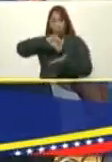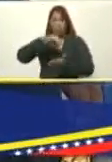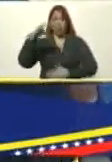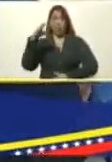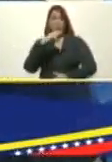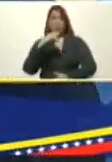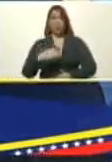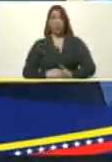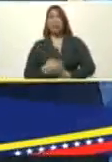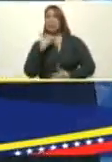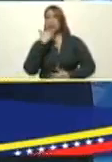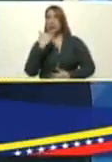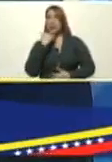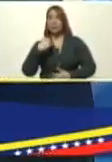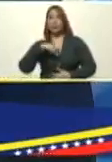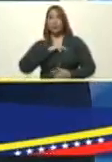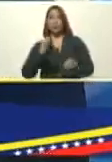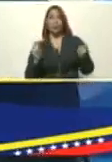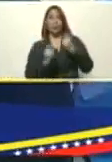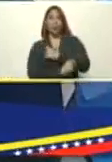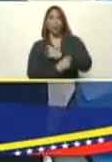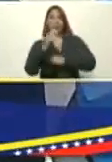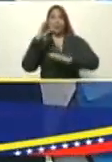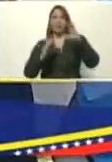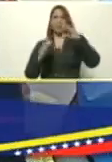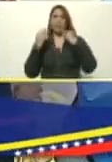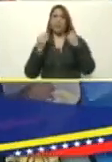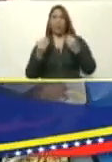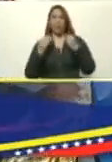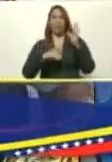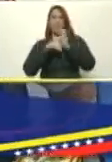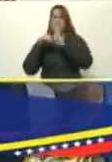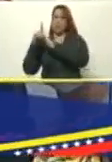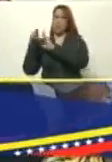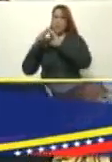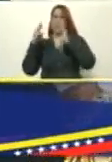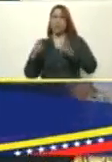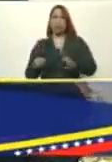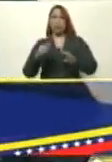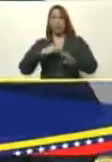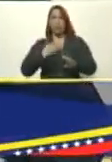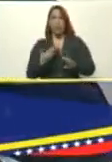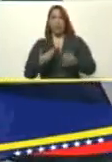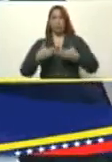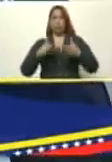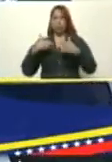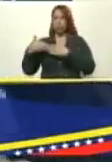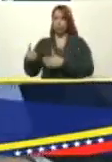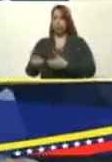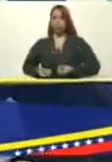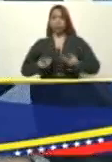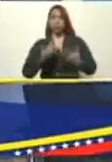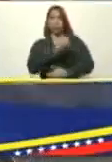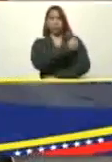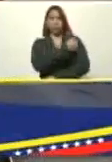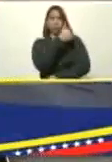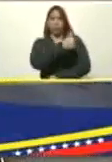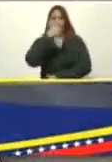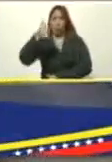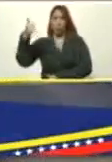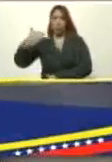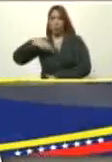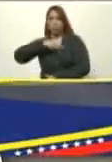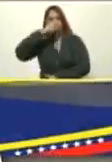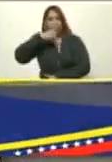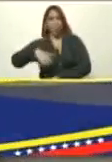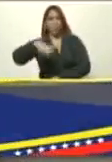nos convertimos en científicos, de ver cómo desarrollábamos métodos para poder garantizar que llegara la vacuna pues a cada uno de nuestro pueblo,